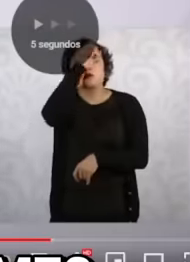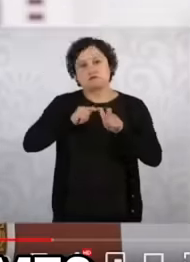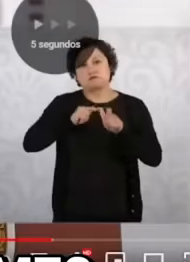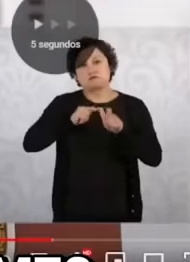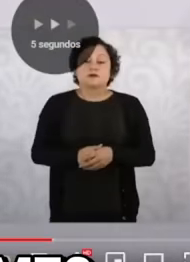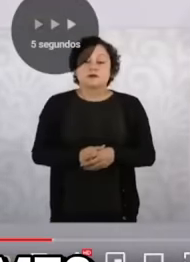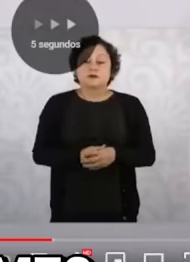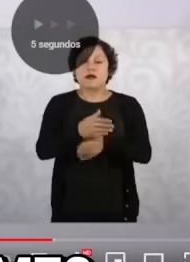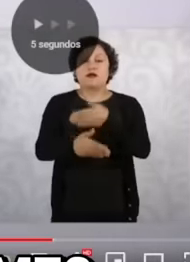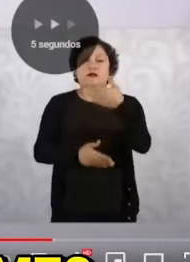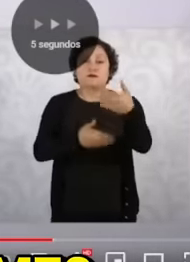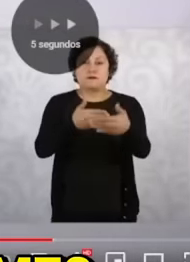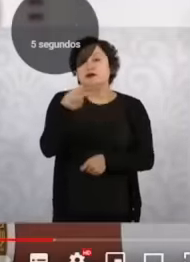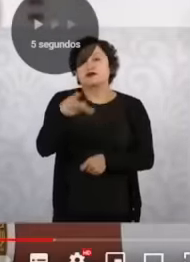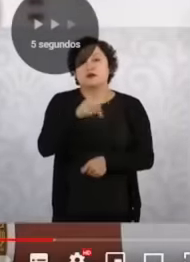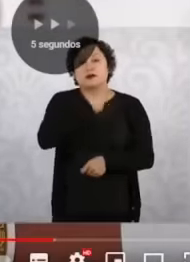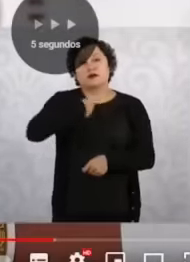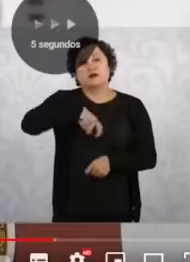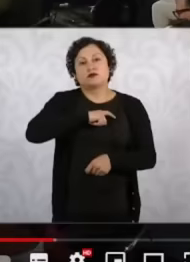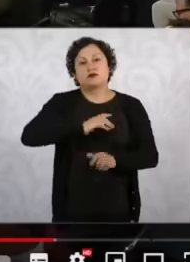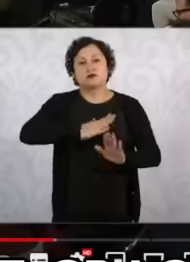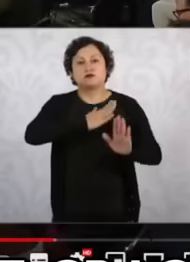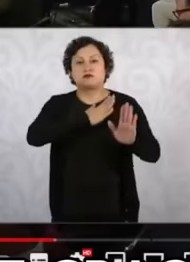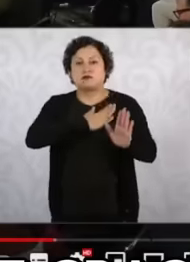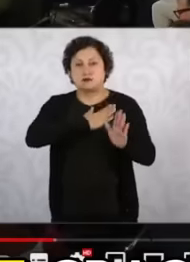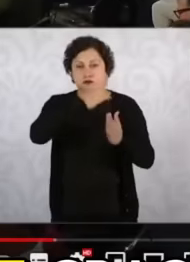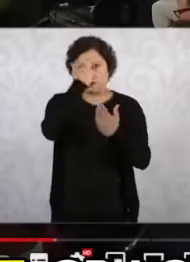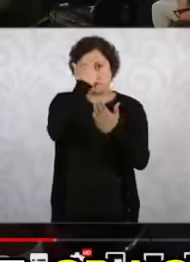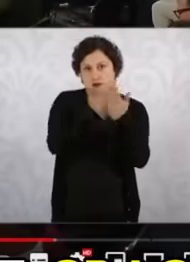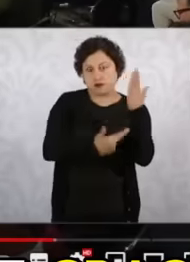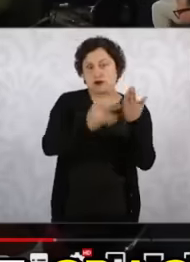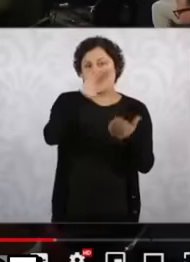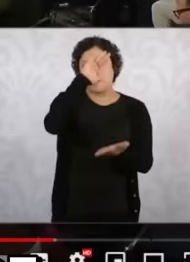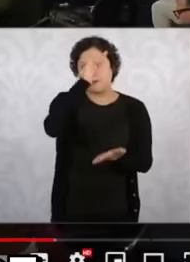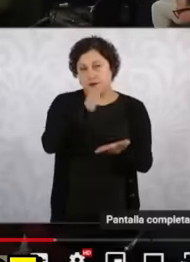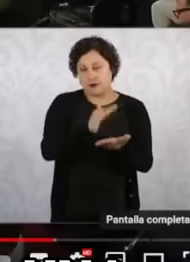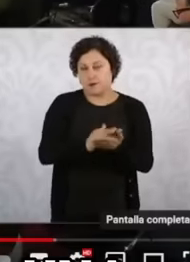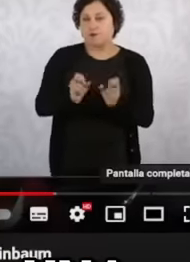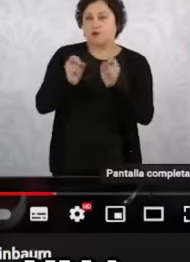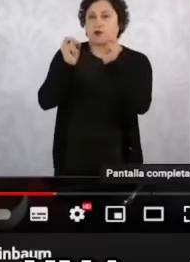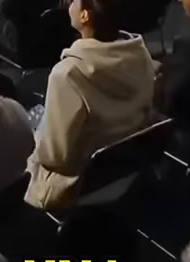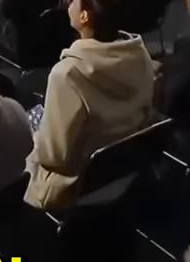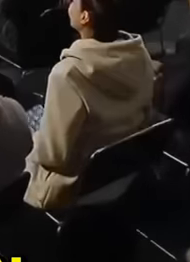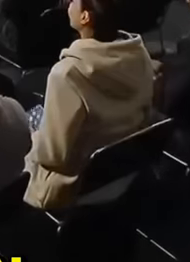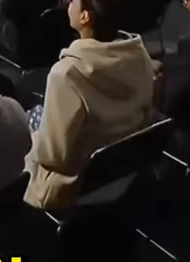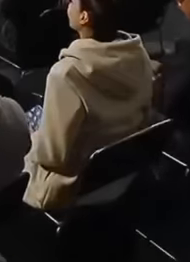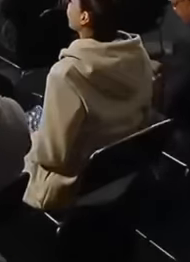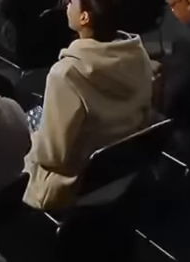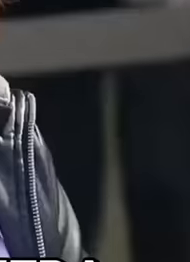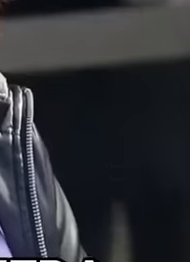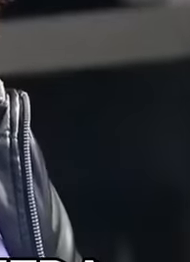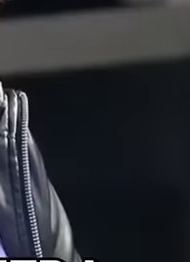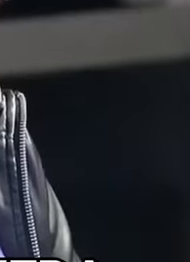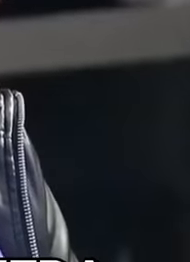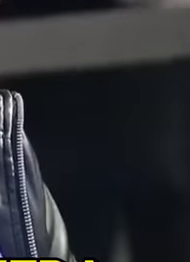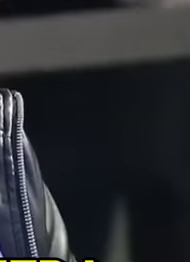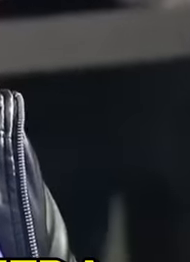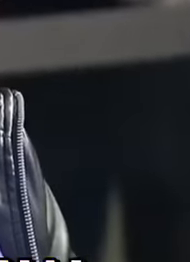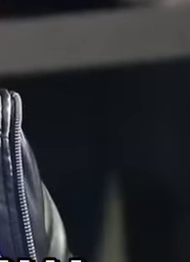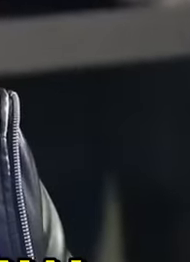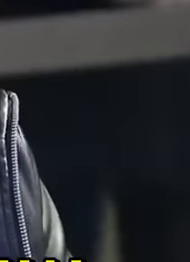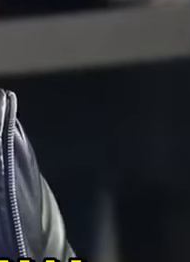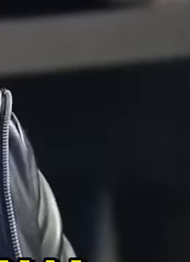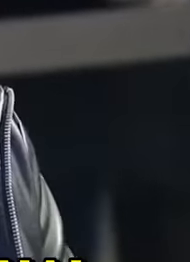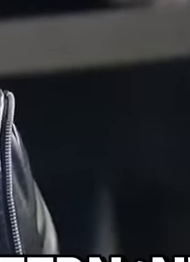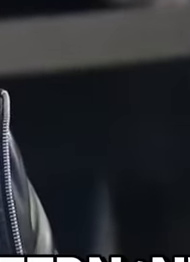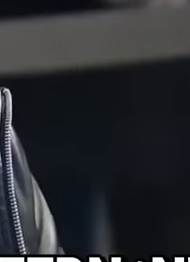el... un mes. Ok, presidenta, gracias. El día de ayer hubo una reunión de manera